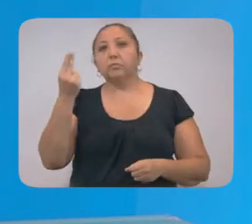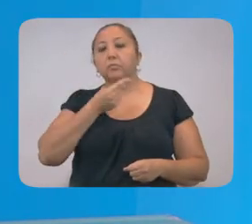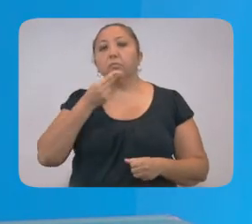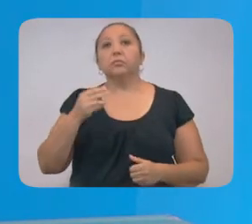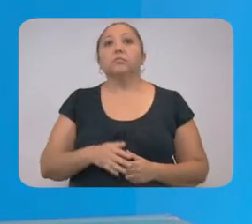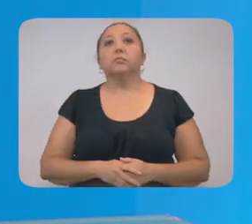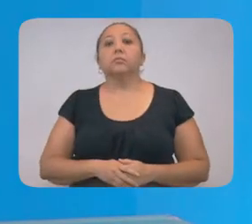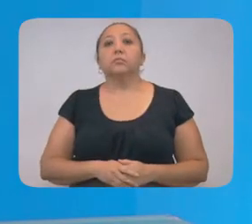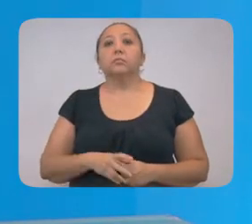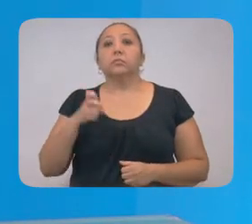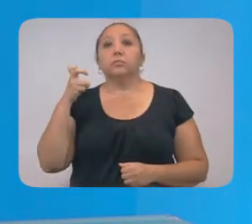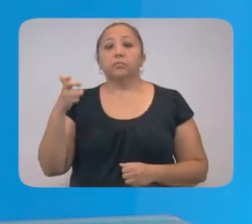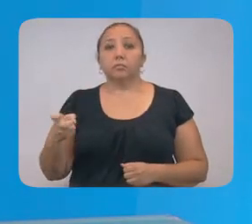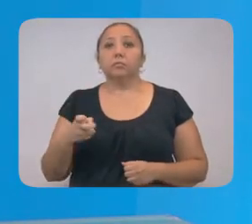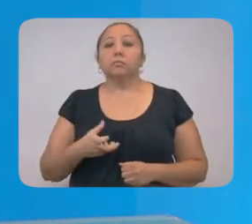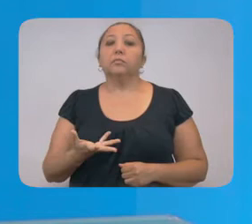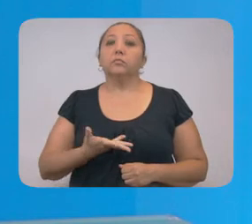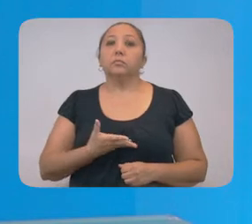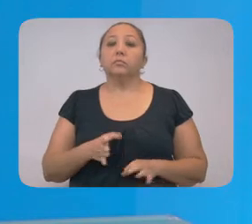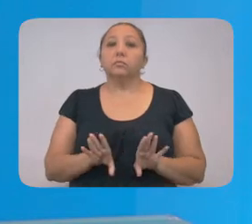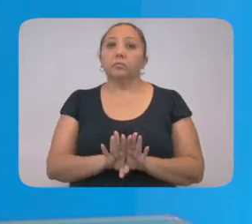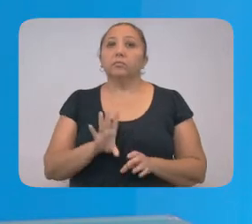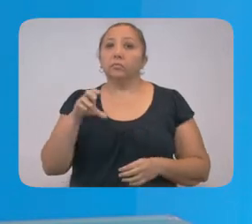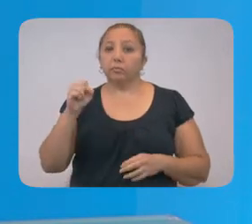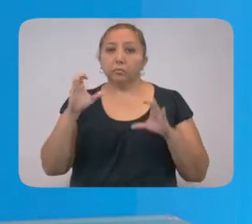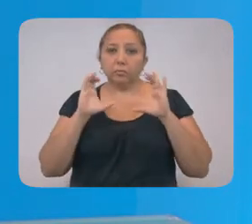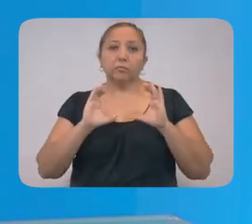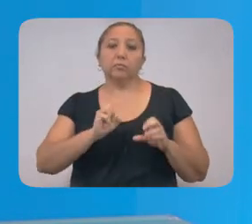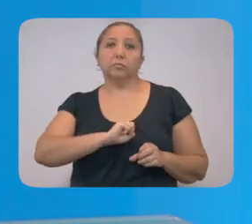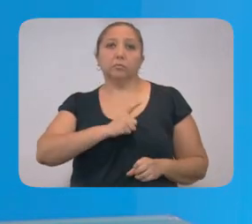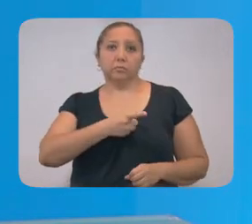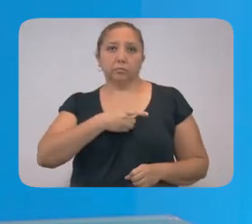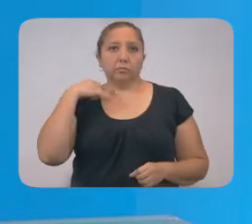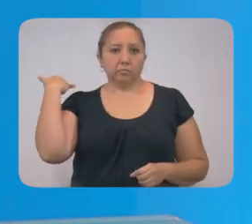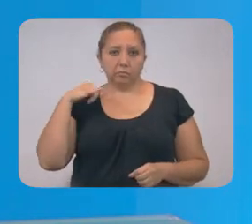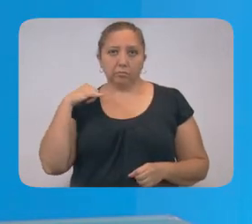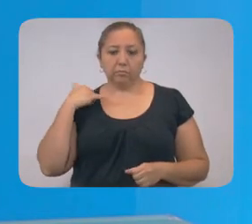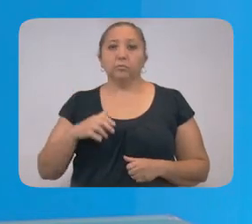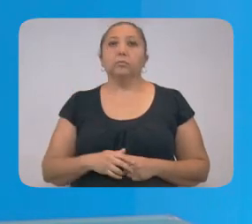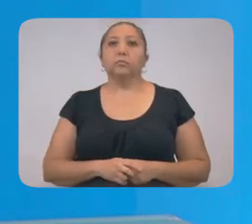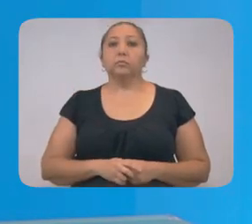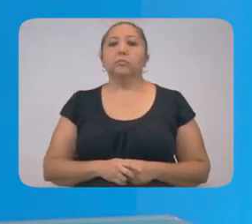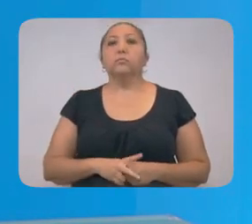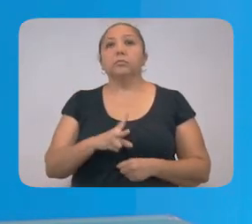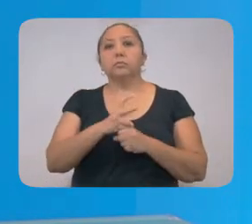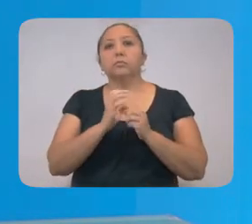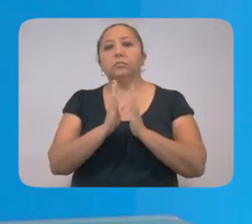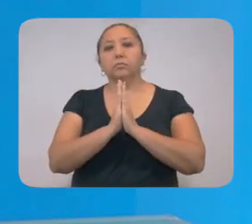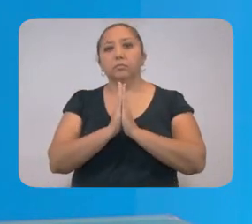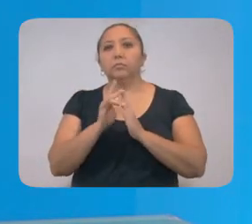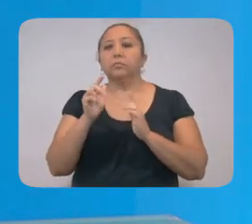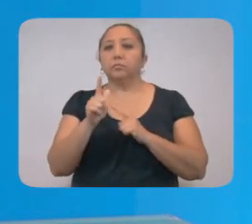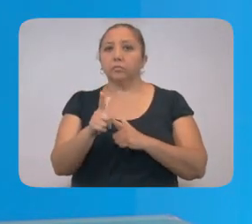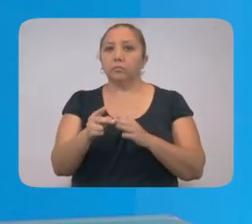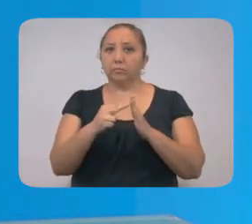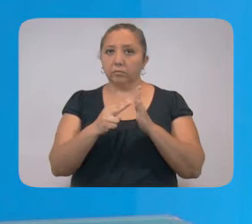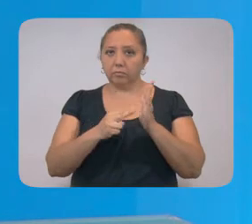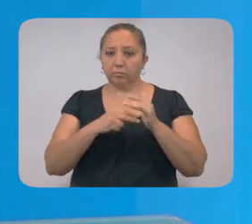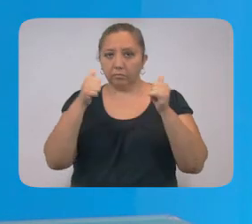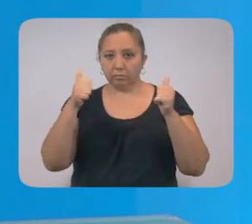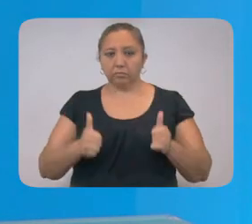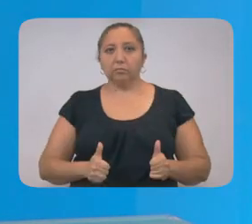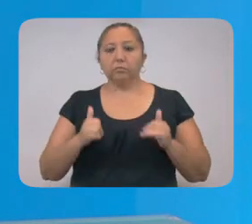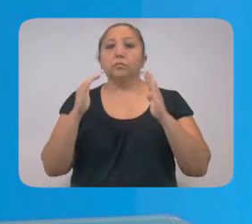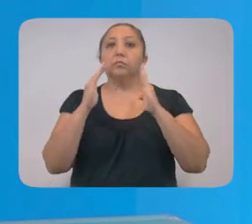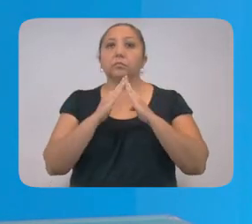requieran. Estas medidas tienen como objetivo proteger la salud de los yucatecos. Los invitamos a seguirlas de manera estricta y a quedarse